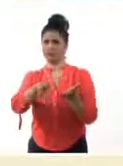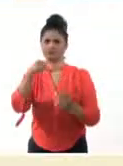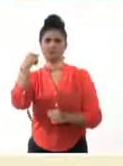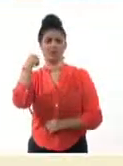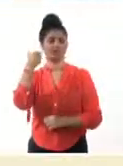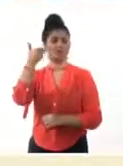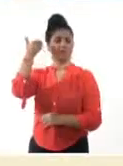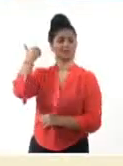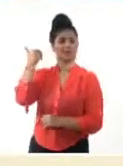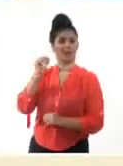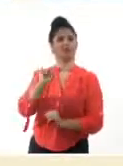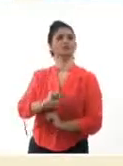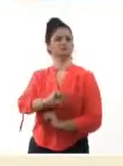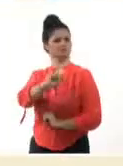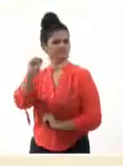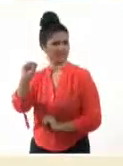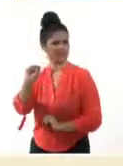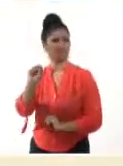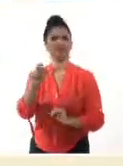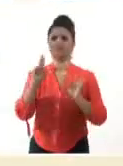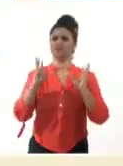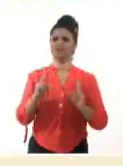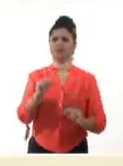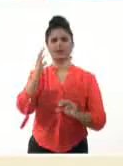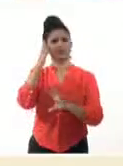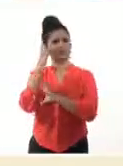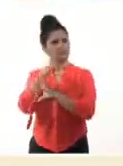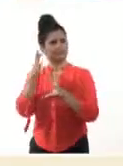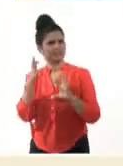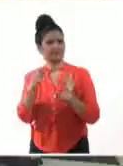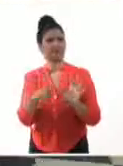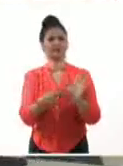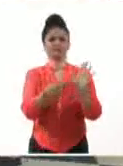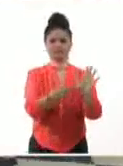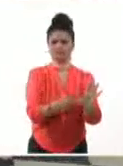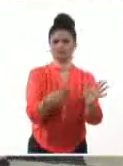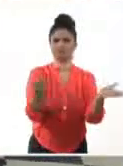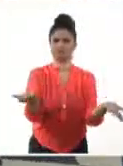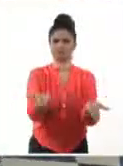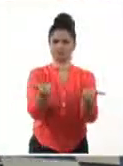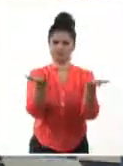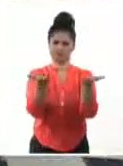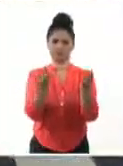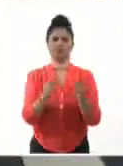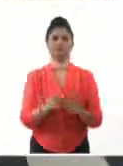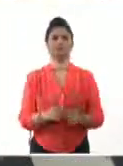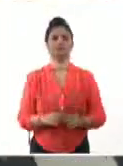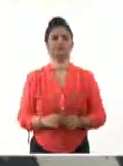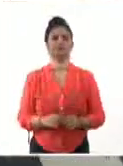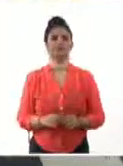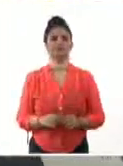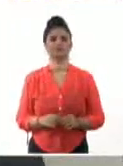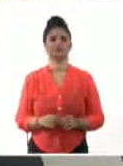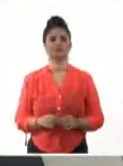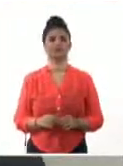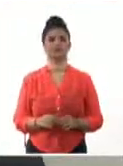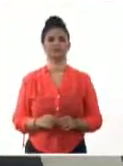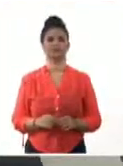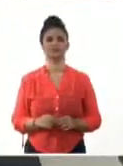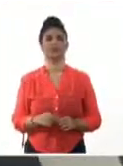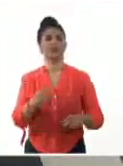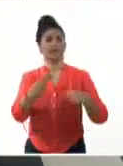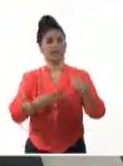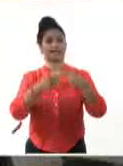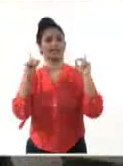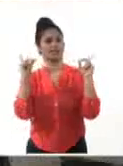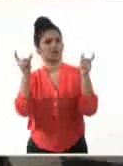resultados notorios, con resultados científicos, con el escalado de esos resultados. Conocimiento gestionado desde los consejos técnicos,